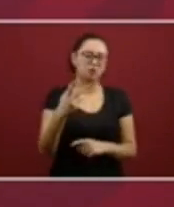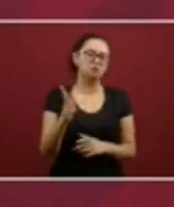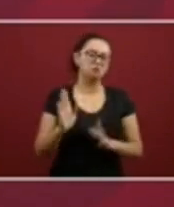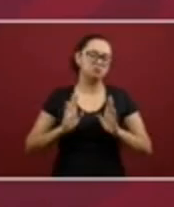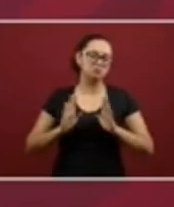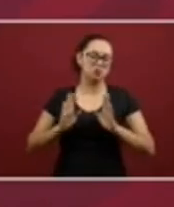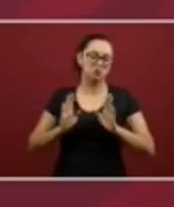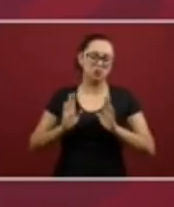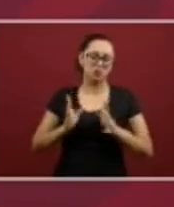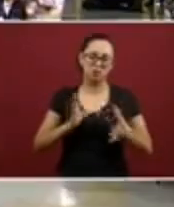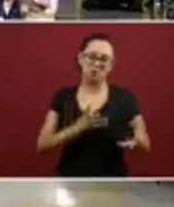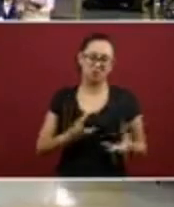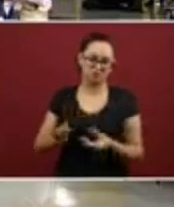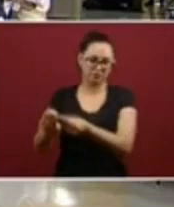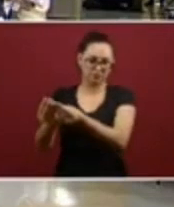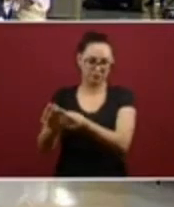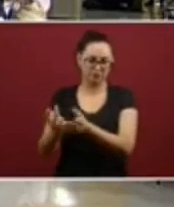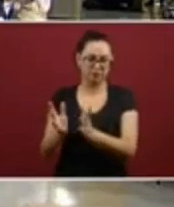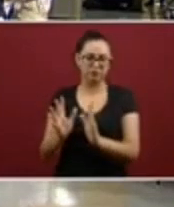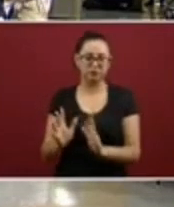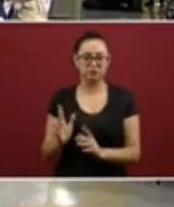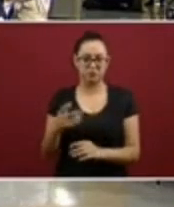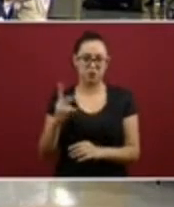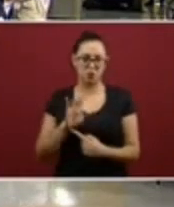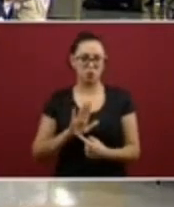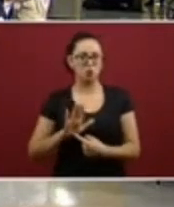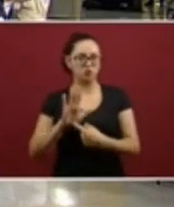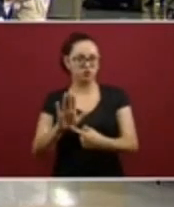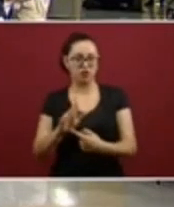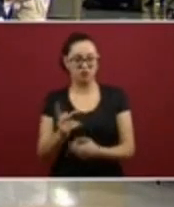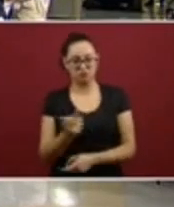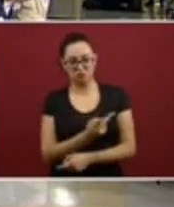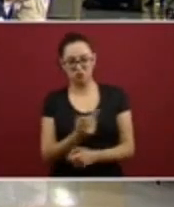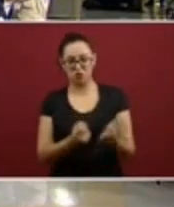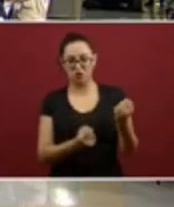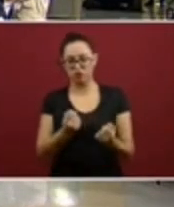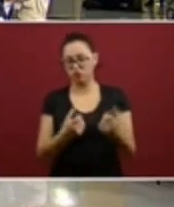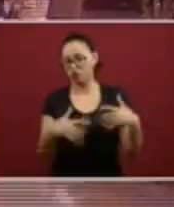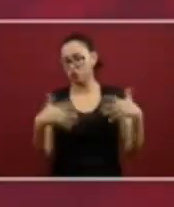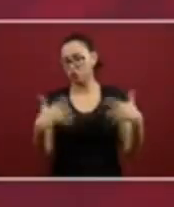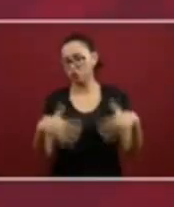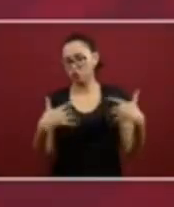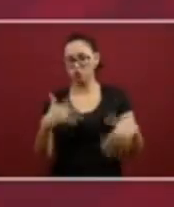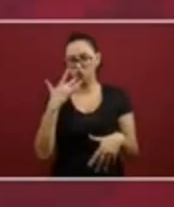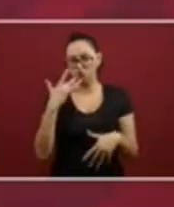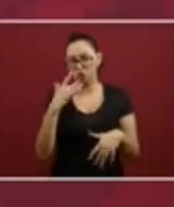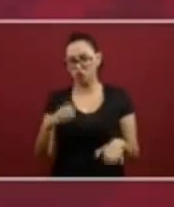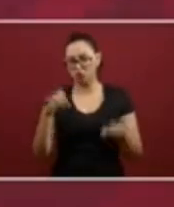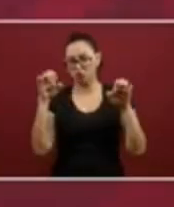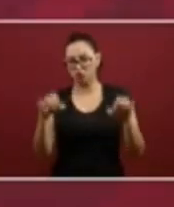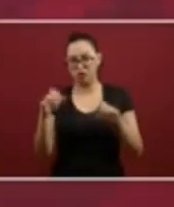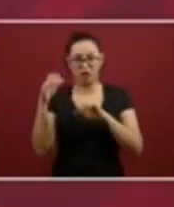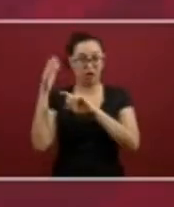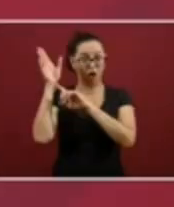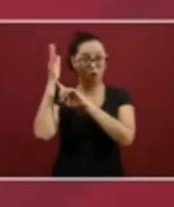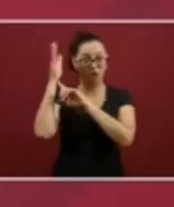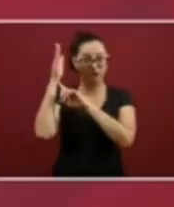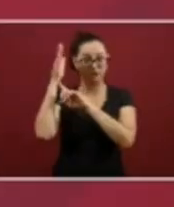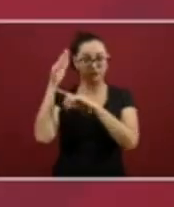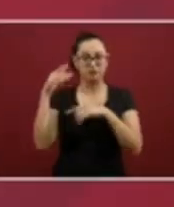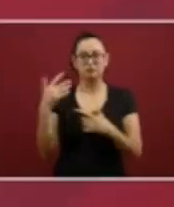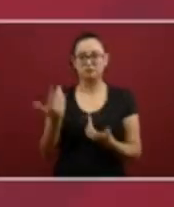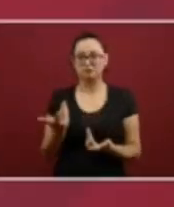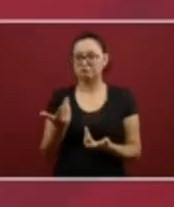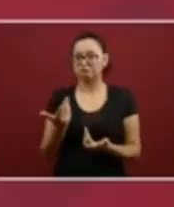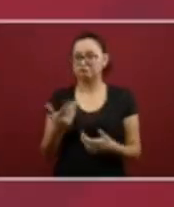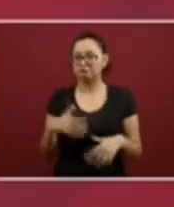son bastante extravagantes los vehículos, los carros. La ambulancia